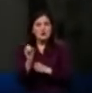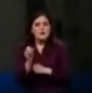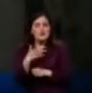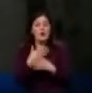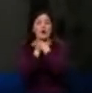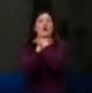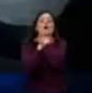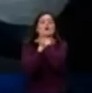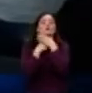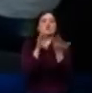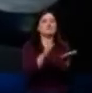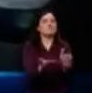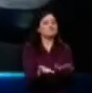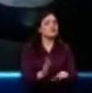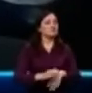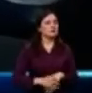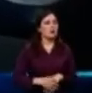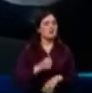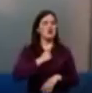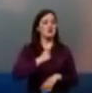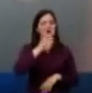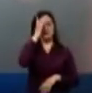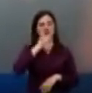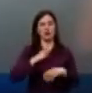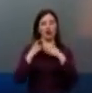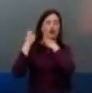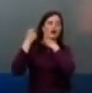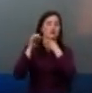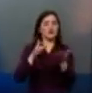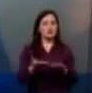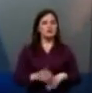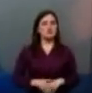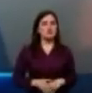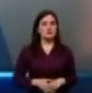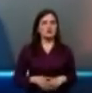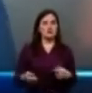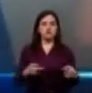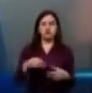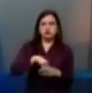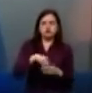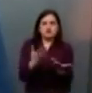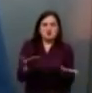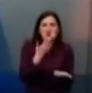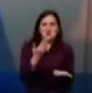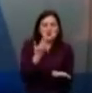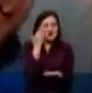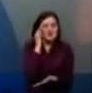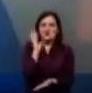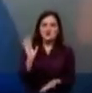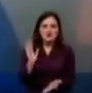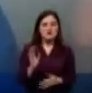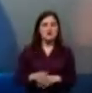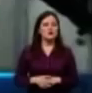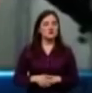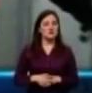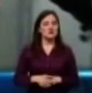a estrangular a su esposa hasta la muerte y luego a suicidarse. No se sabe qué riña habrán tenido entre ellos los dos, pues ellos los dos, en lo que